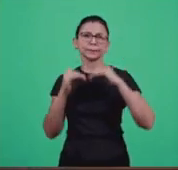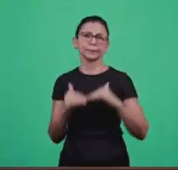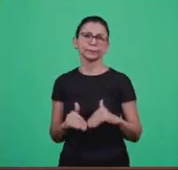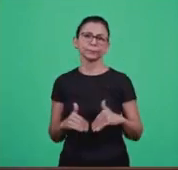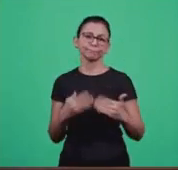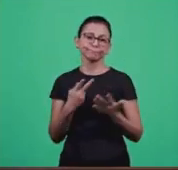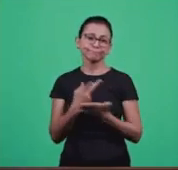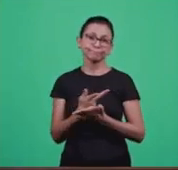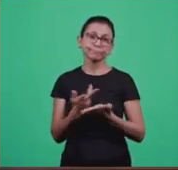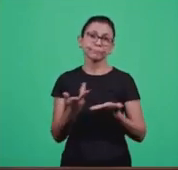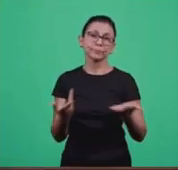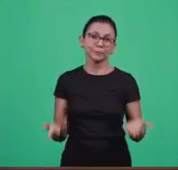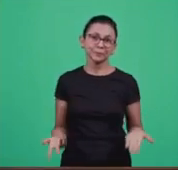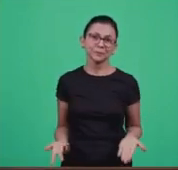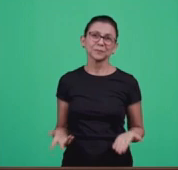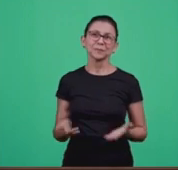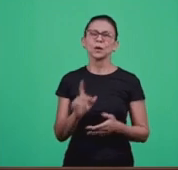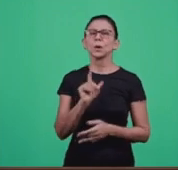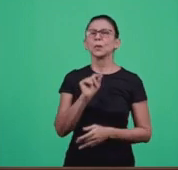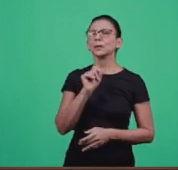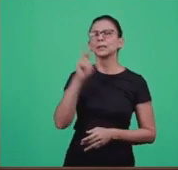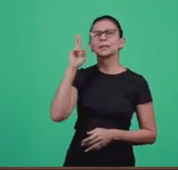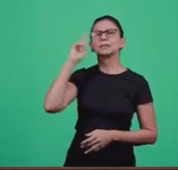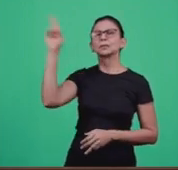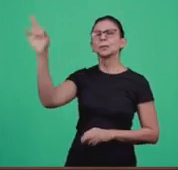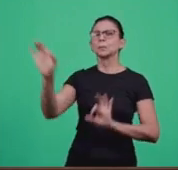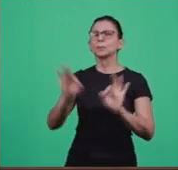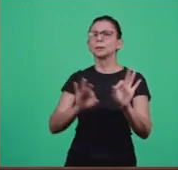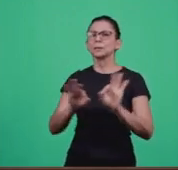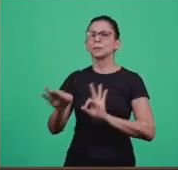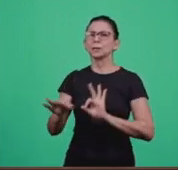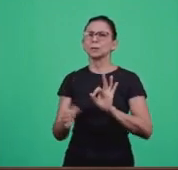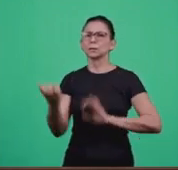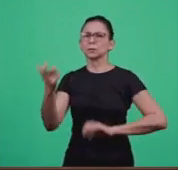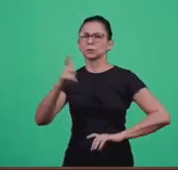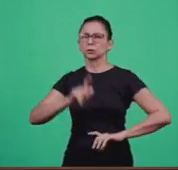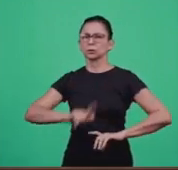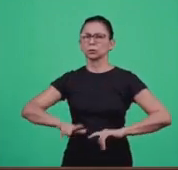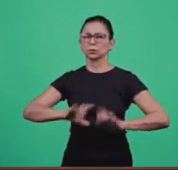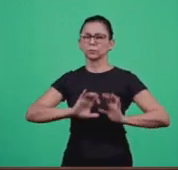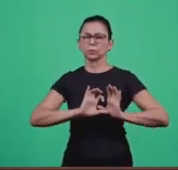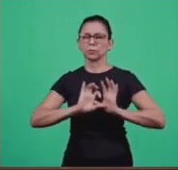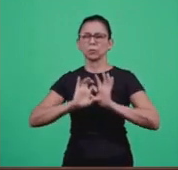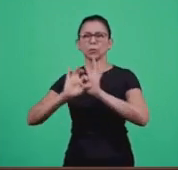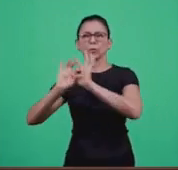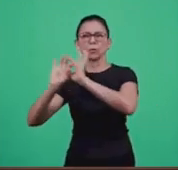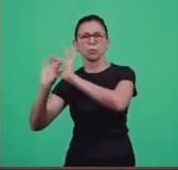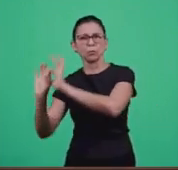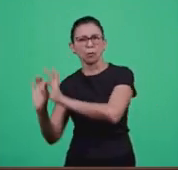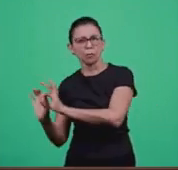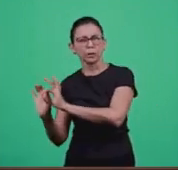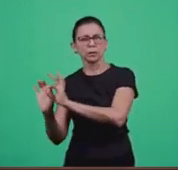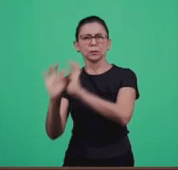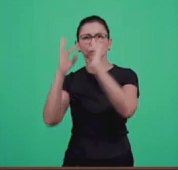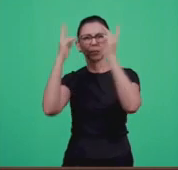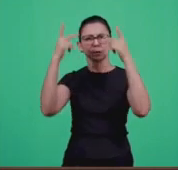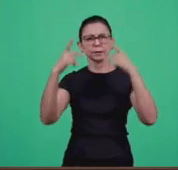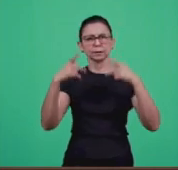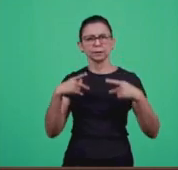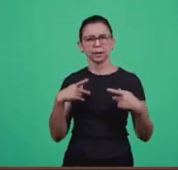de desobediencia. Y en esta clase vamos a ver cómo el Señor hizo para restaurar esa comunión,